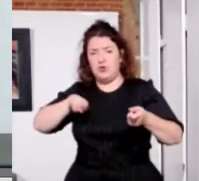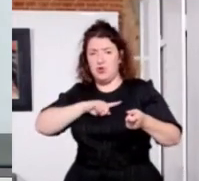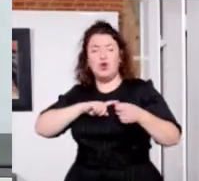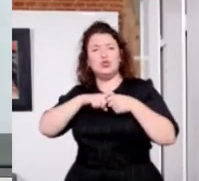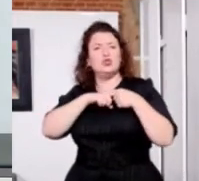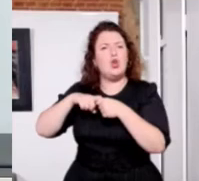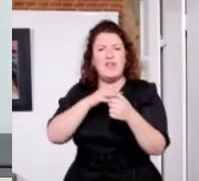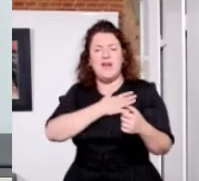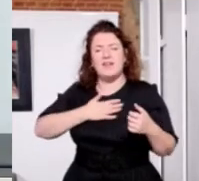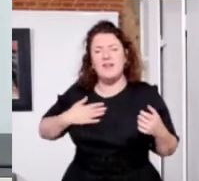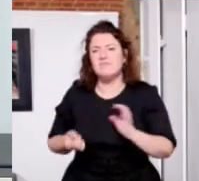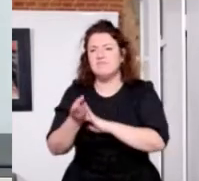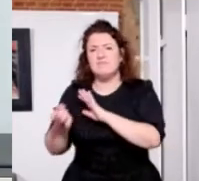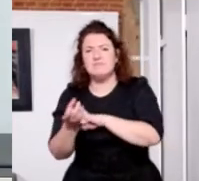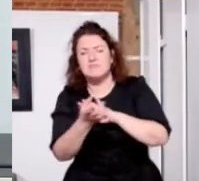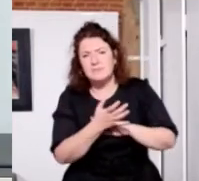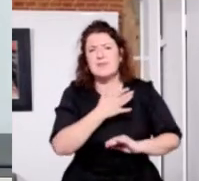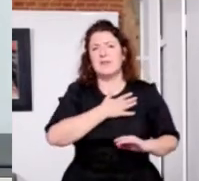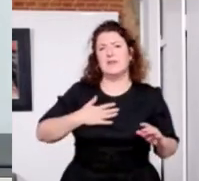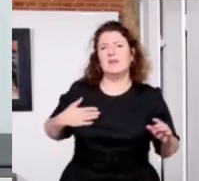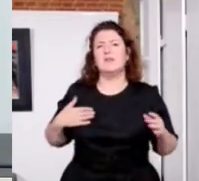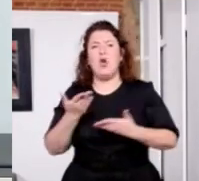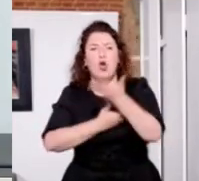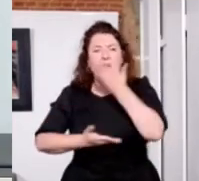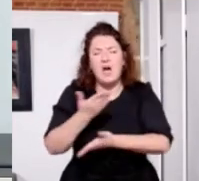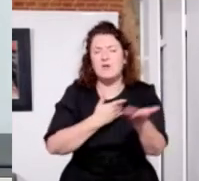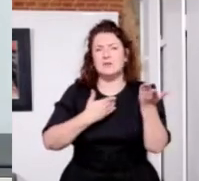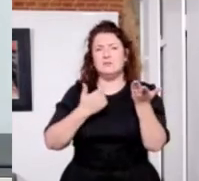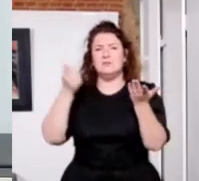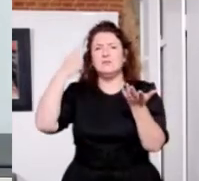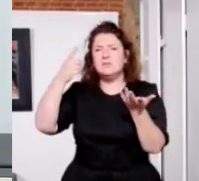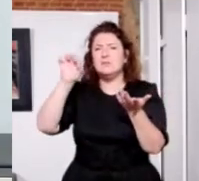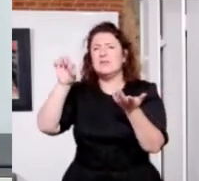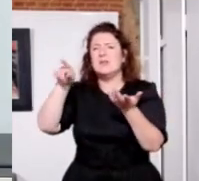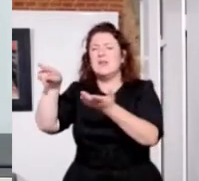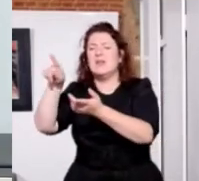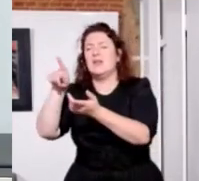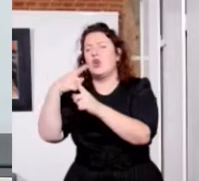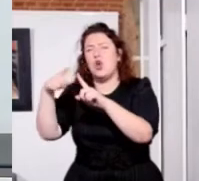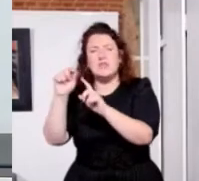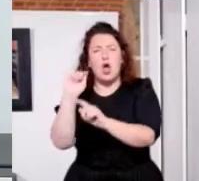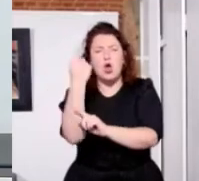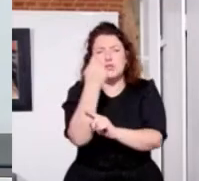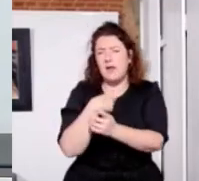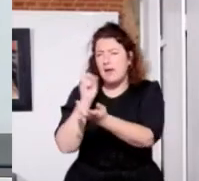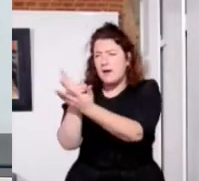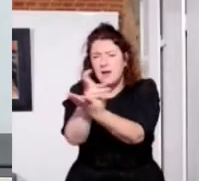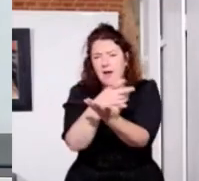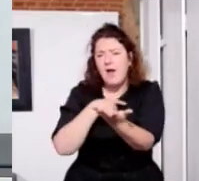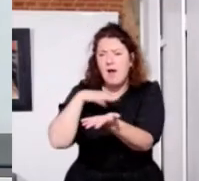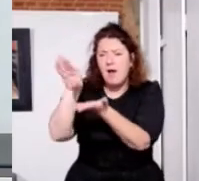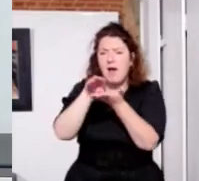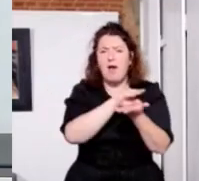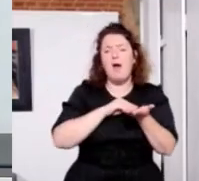solidaridad y necesitamos co-crear, colaborar, recoger lo mejor de cada uno y ponerlo al servicio del resto de las